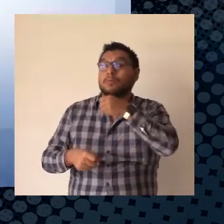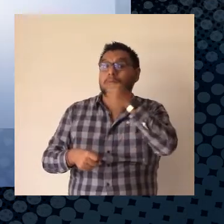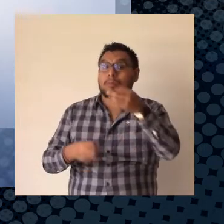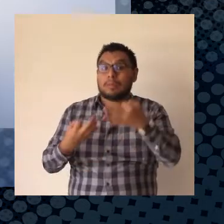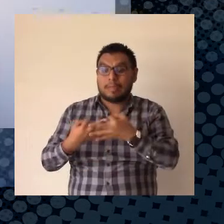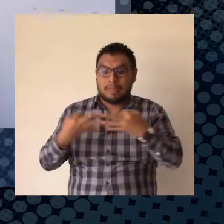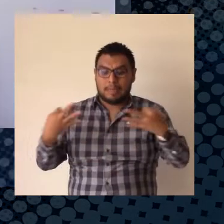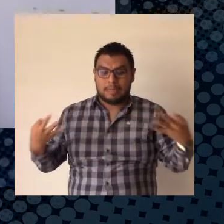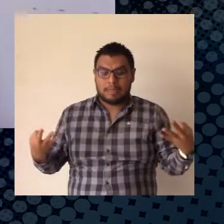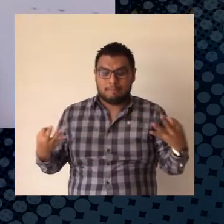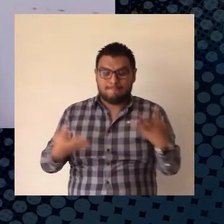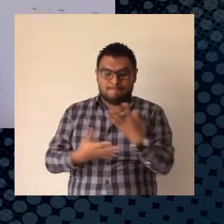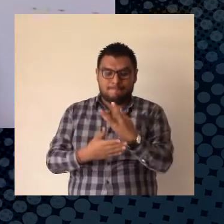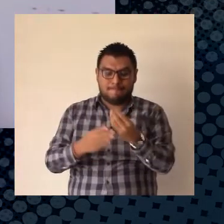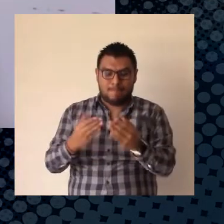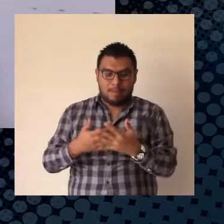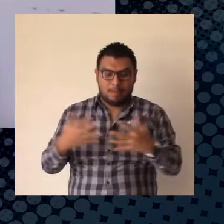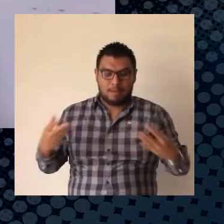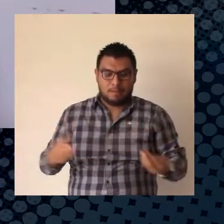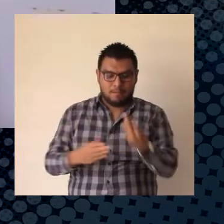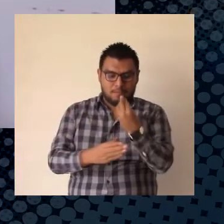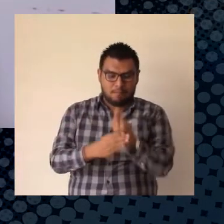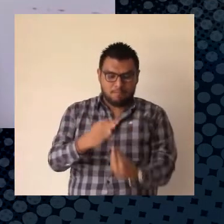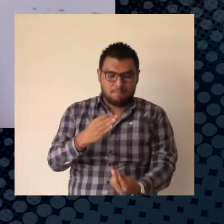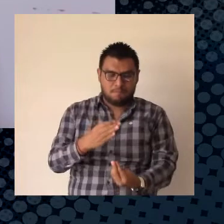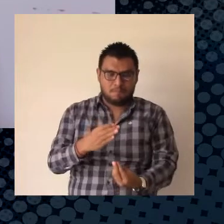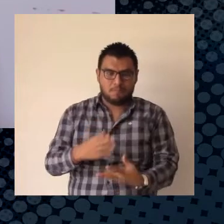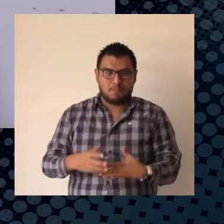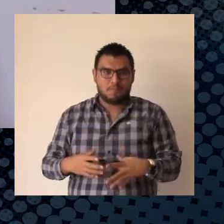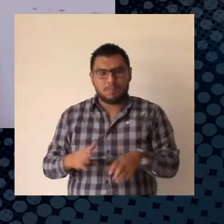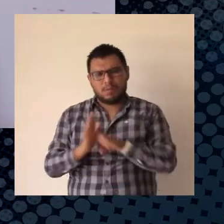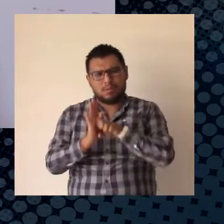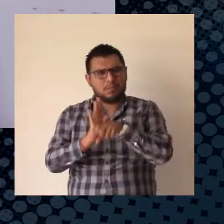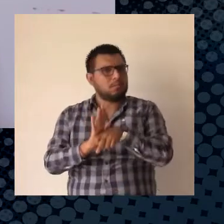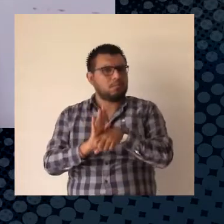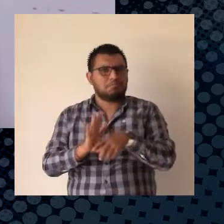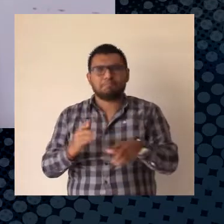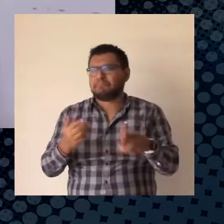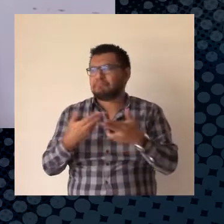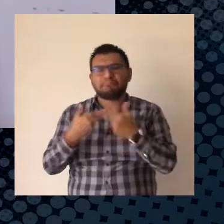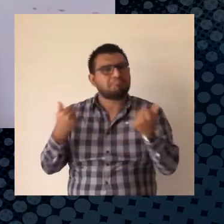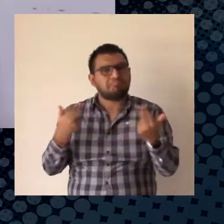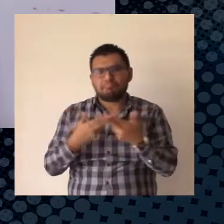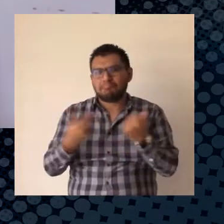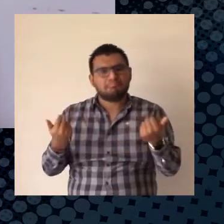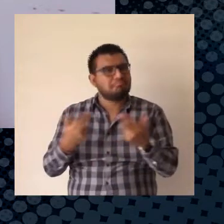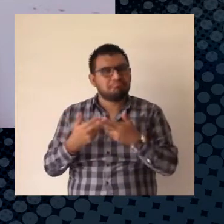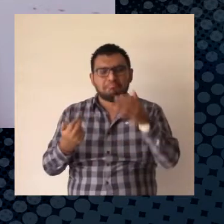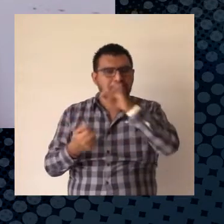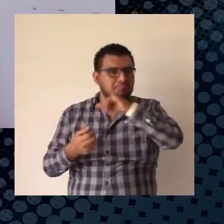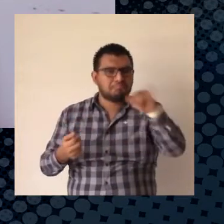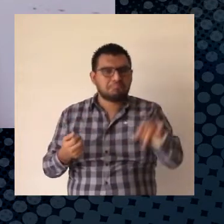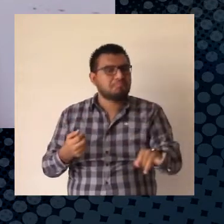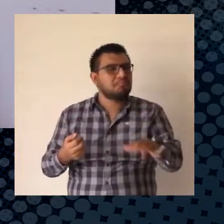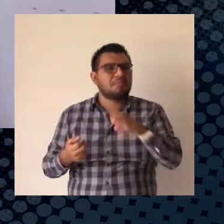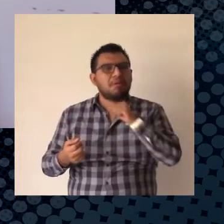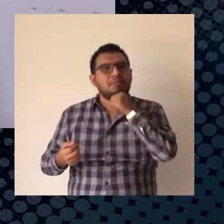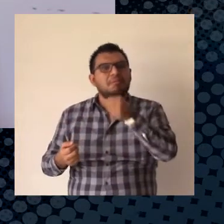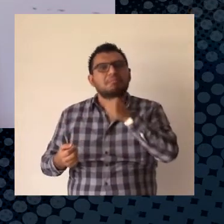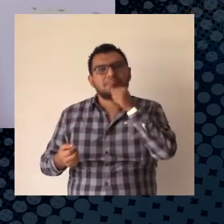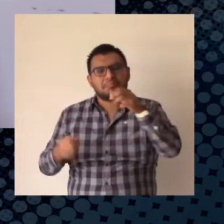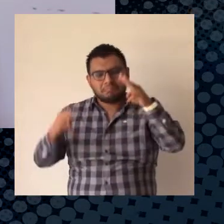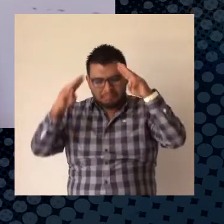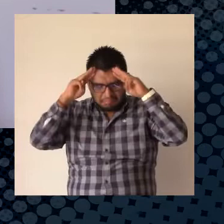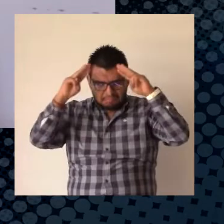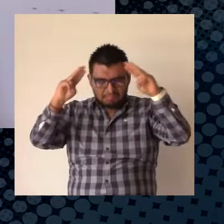se los tragó. Y siguió esto como un ejemplo. Pues ya nadie quería murmurar así en contra de Moisés o